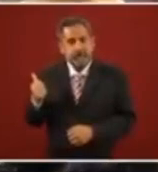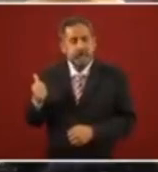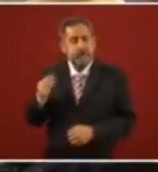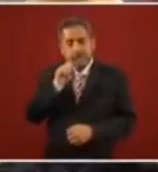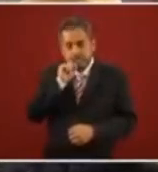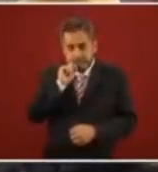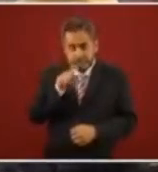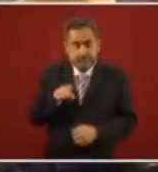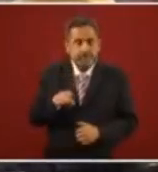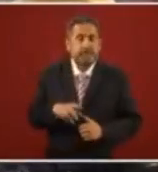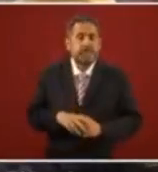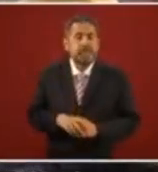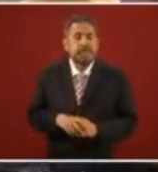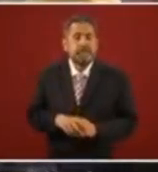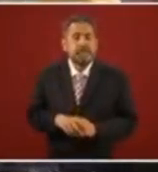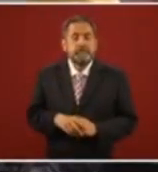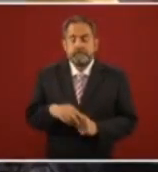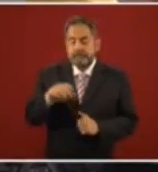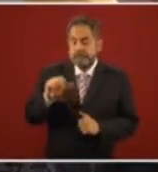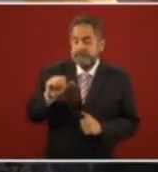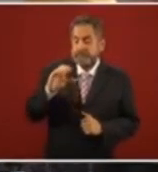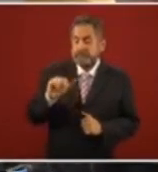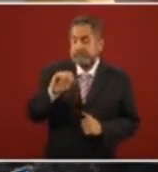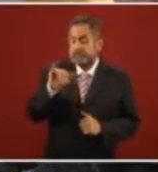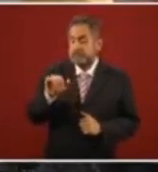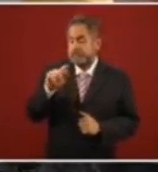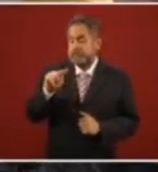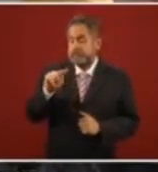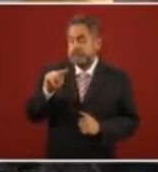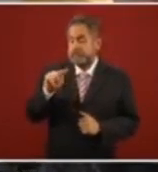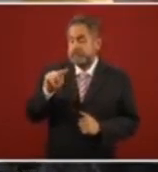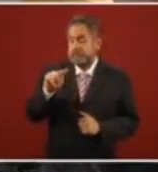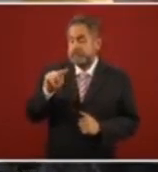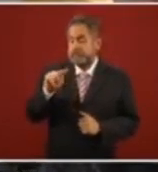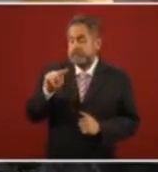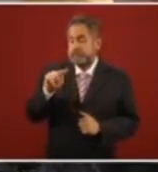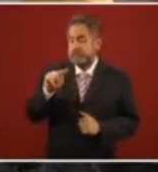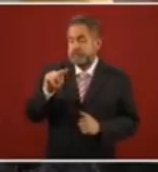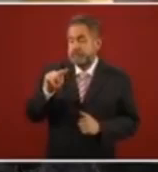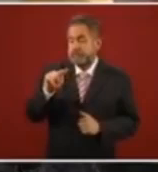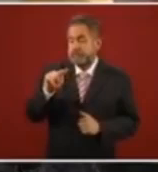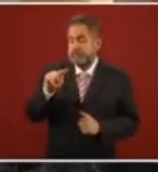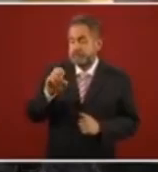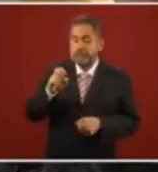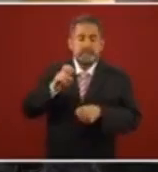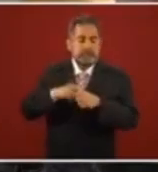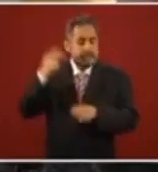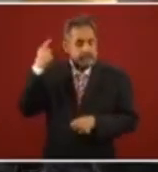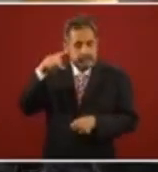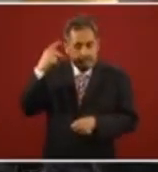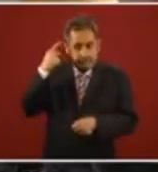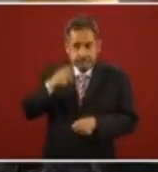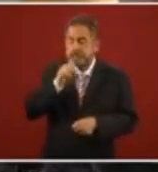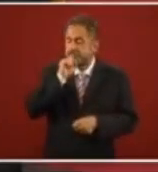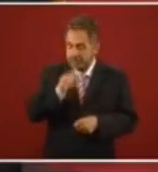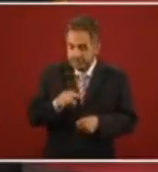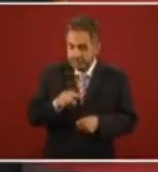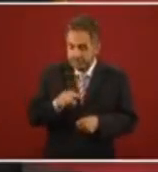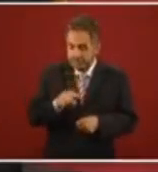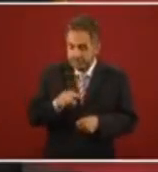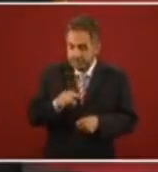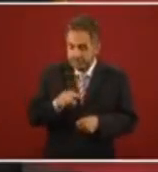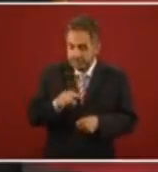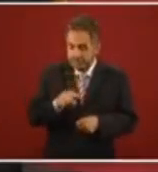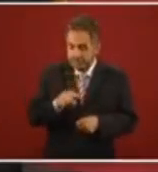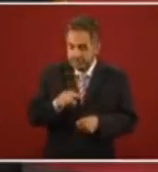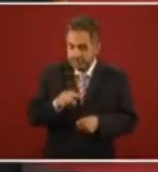...esto es en... ...en Acajete... ...en el estado de Puebla... ...también en... ...so this was in... state of Puebla... ...gas LP...